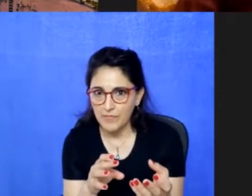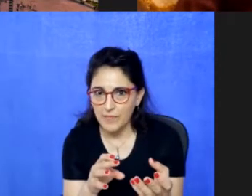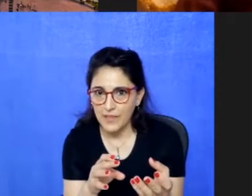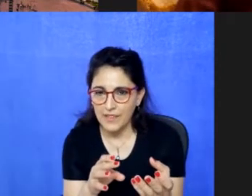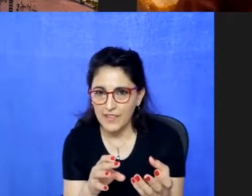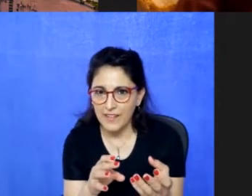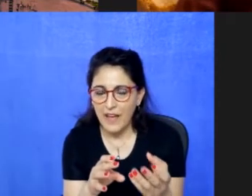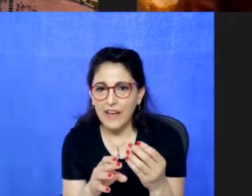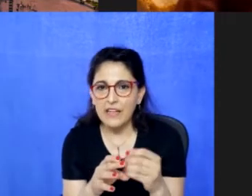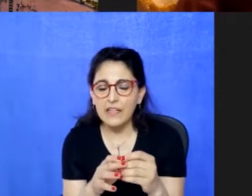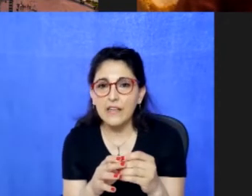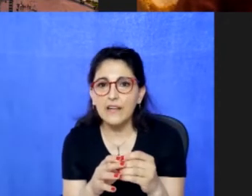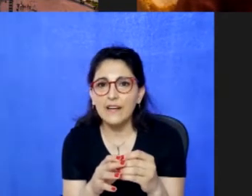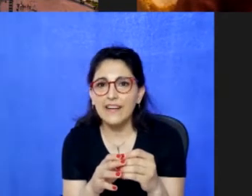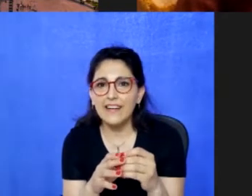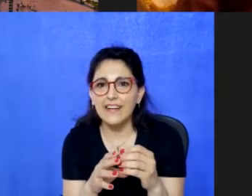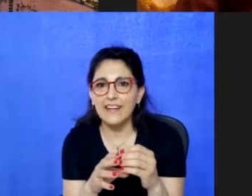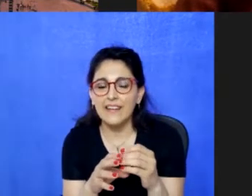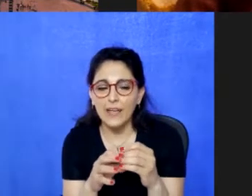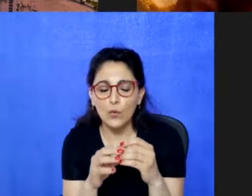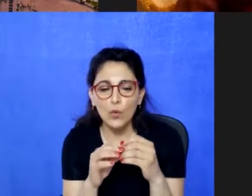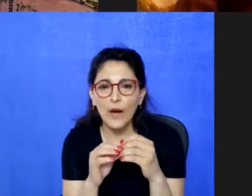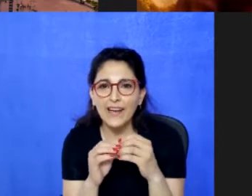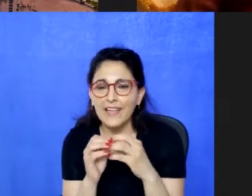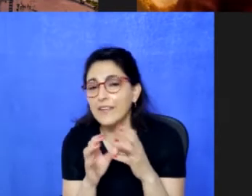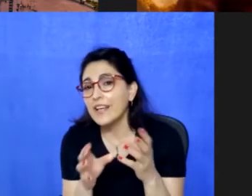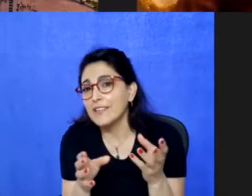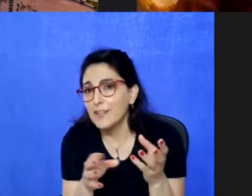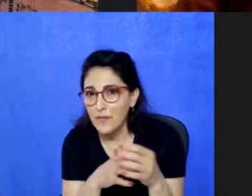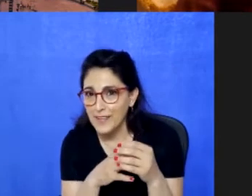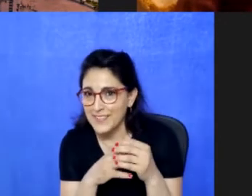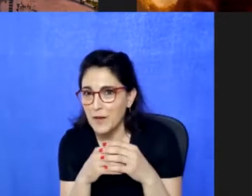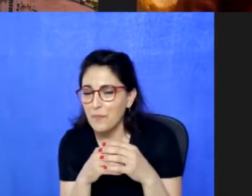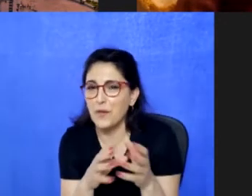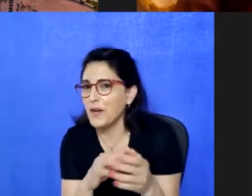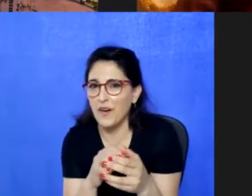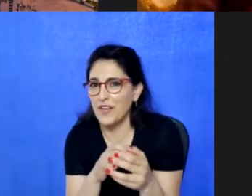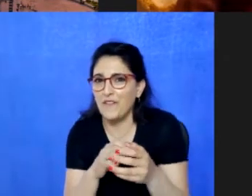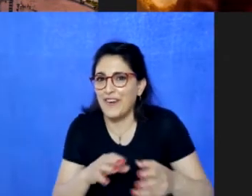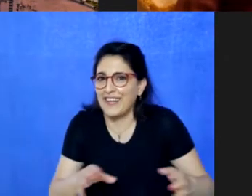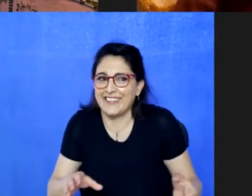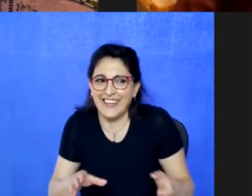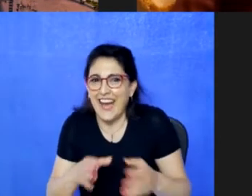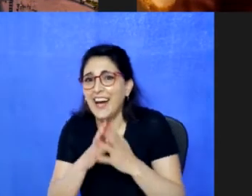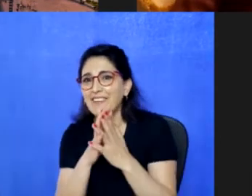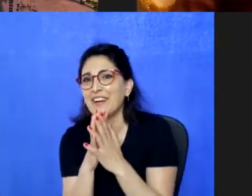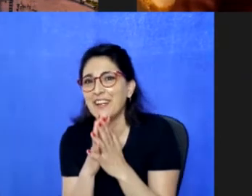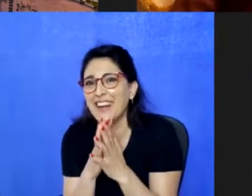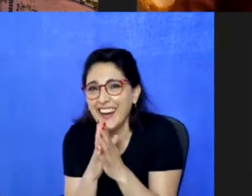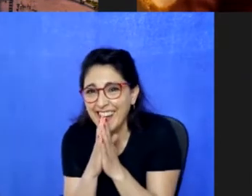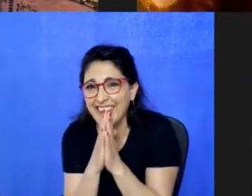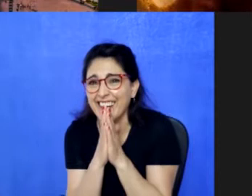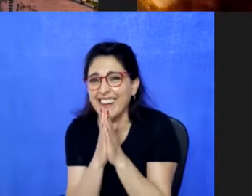Sí, ¿a dónde? Y en un lugar que la verdad que tiene nombre francés, pero bueno, había pogliatella.